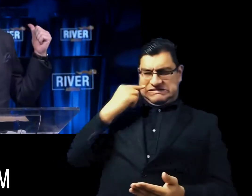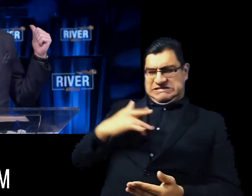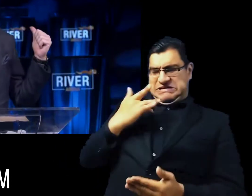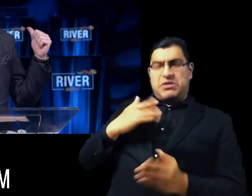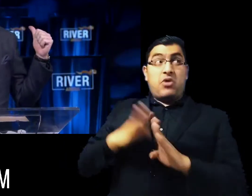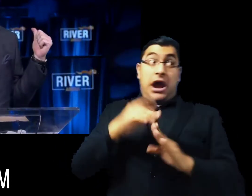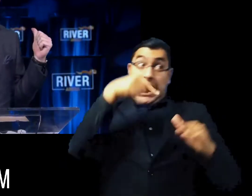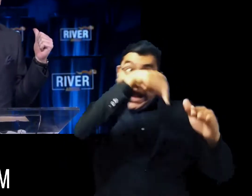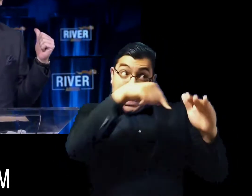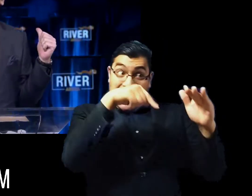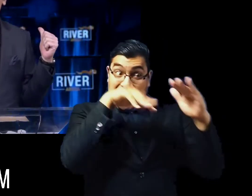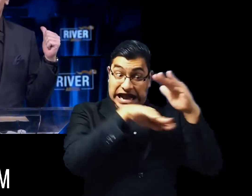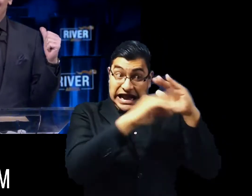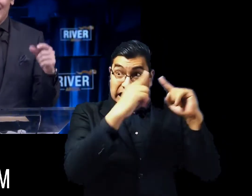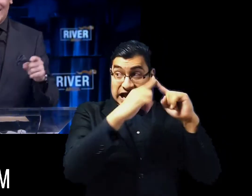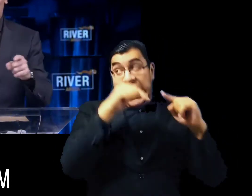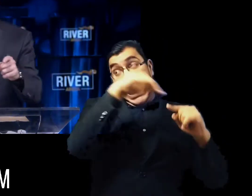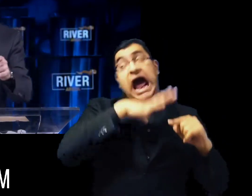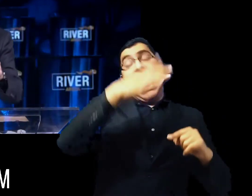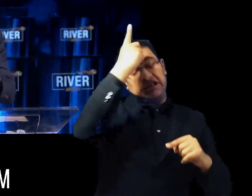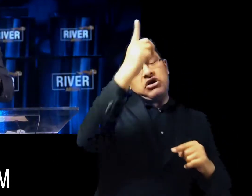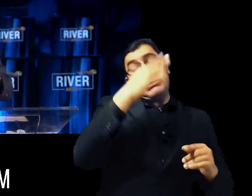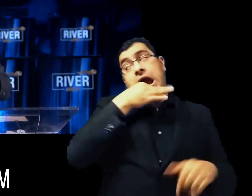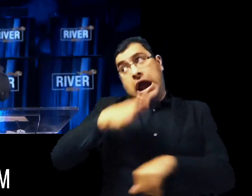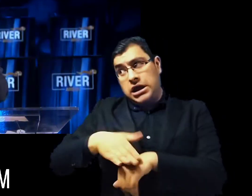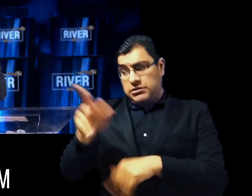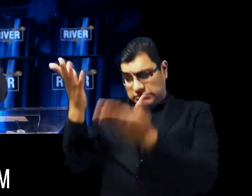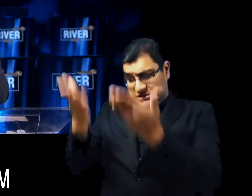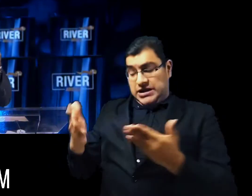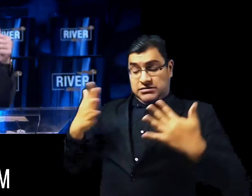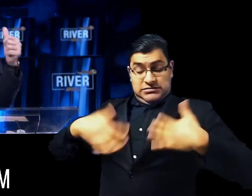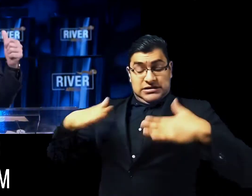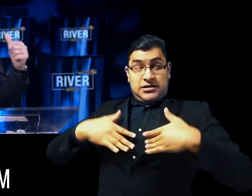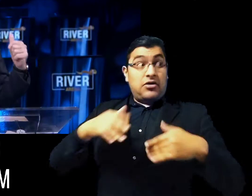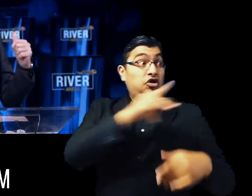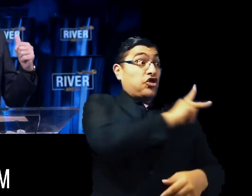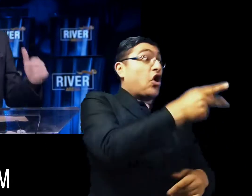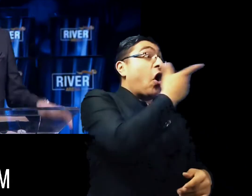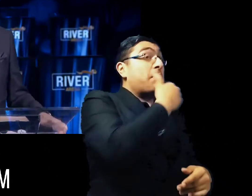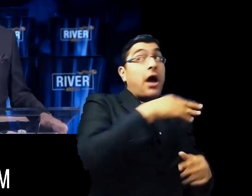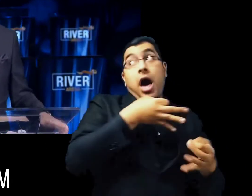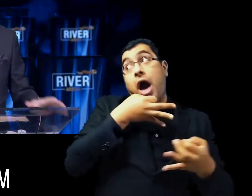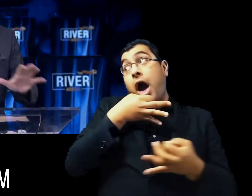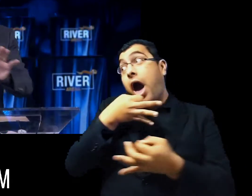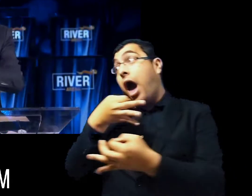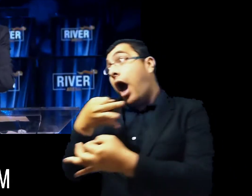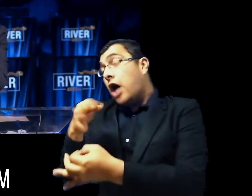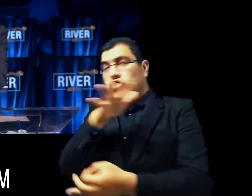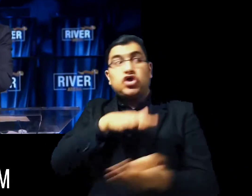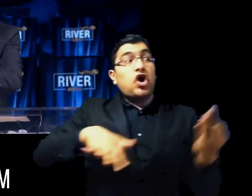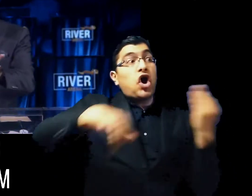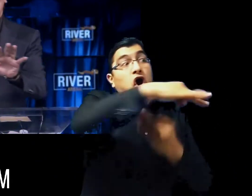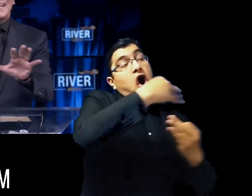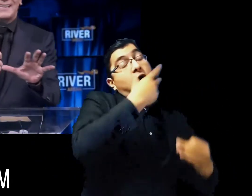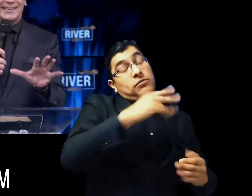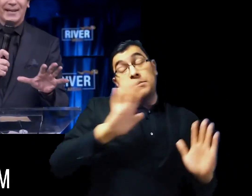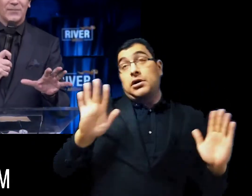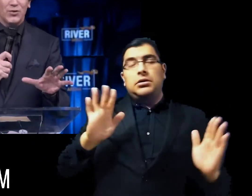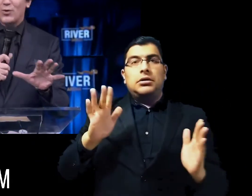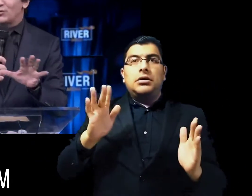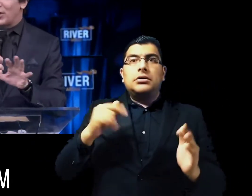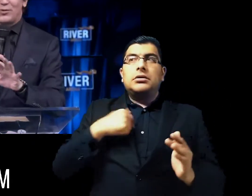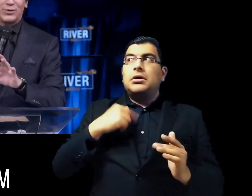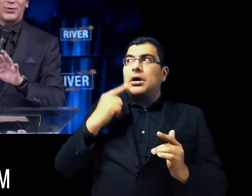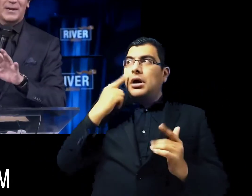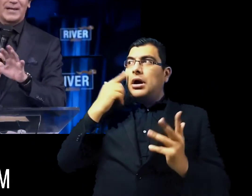está Dios, dijo. Esa ropa tienta a los varones de esta iglesia. Así, todo pasó en cámara lenta.